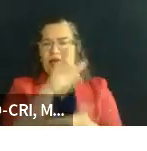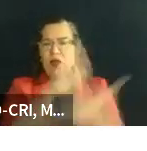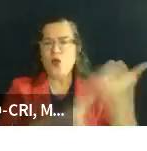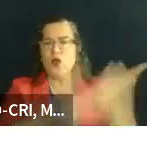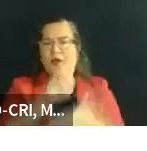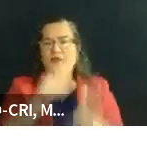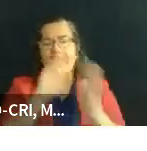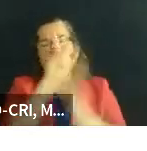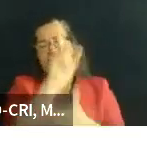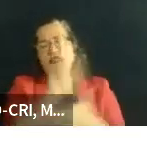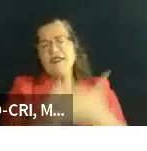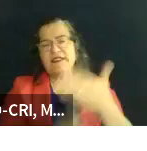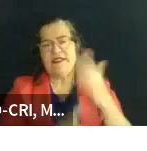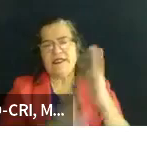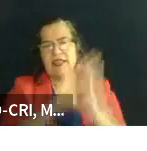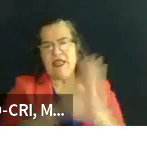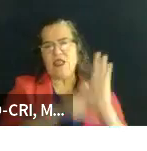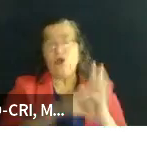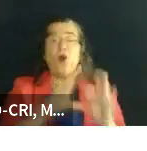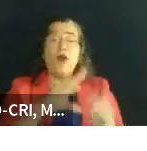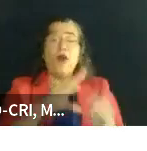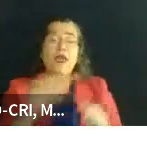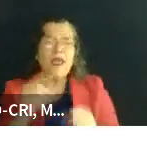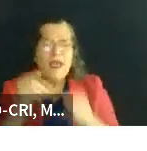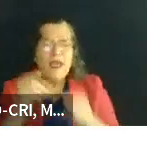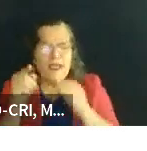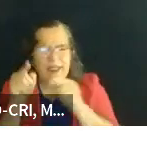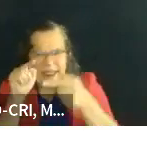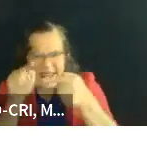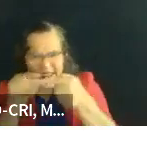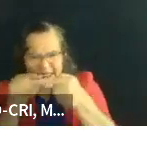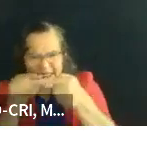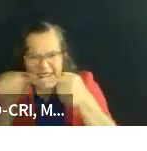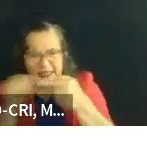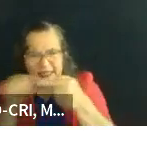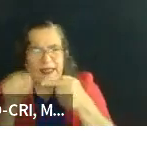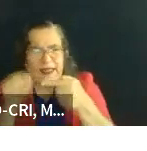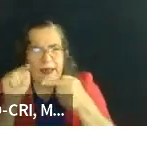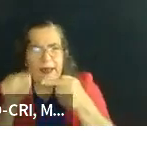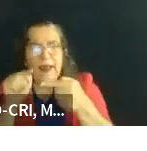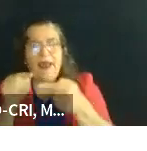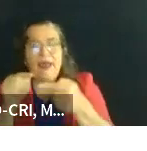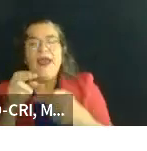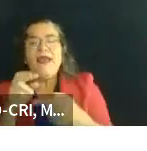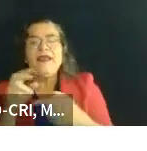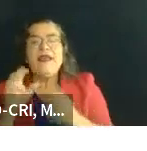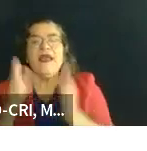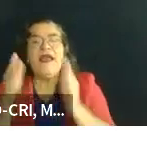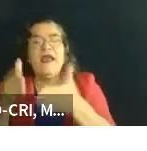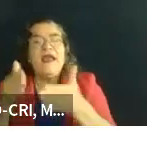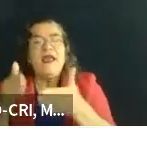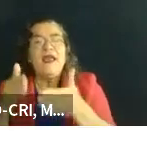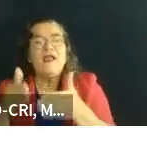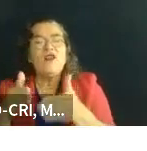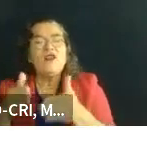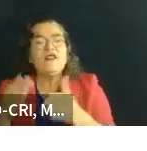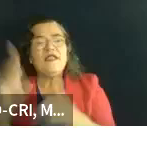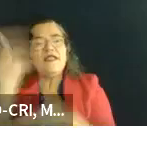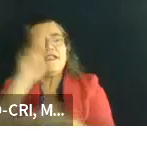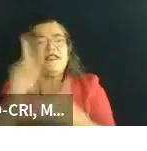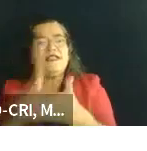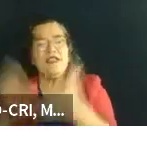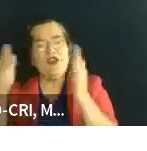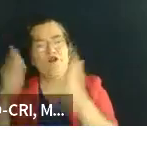curricular y me voy a detener particularmente en la que refiere al diseño con foco en competencias. Pero no puedo